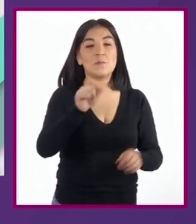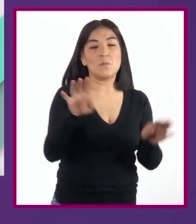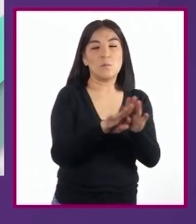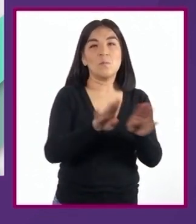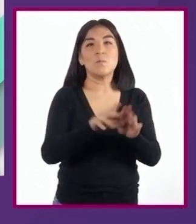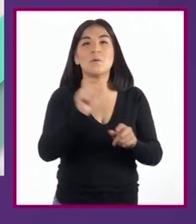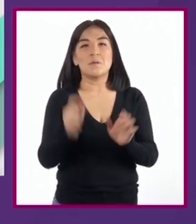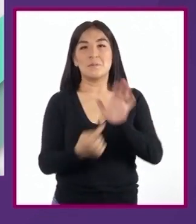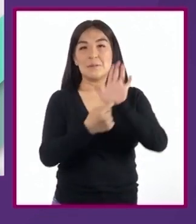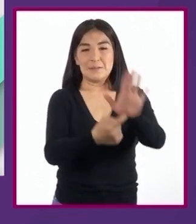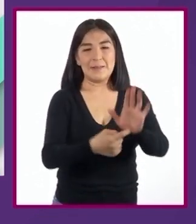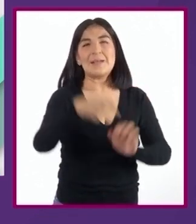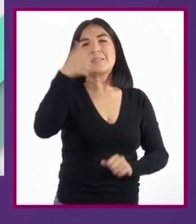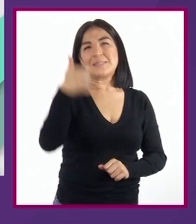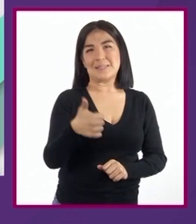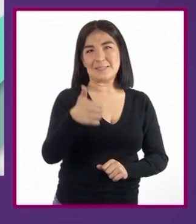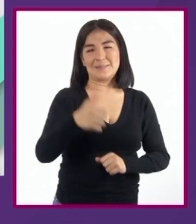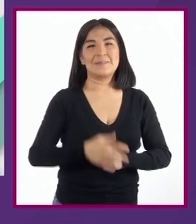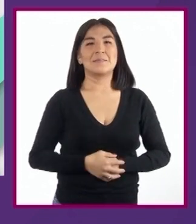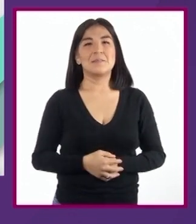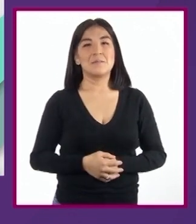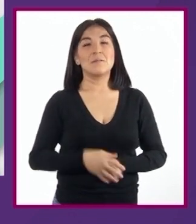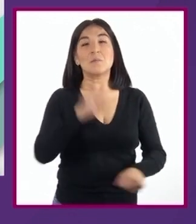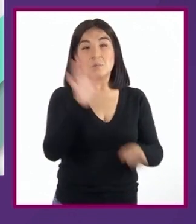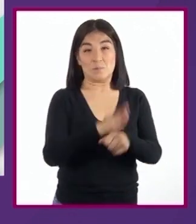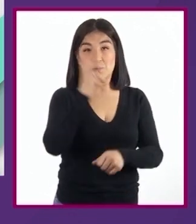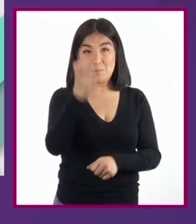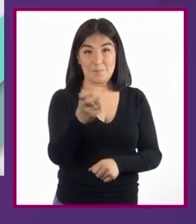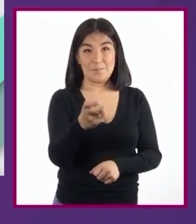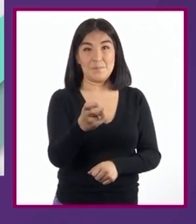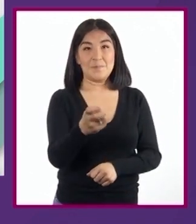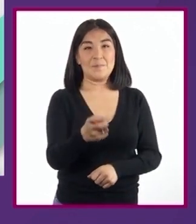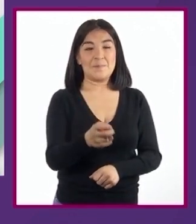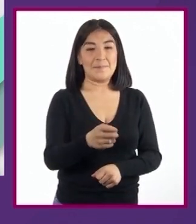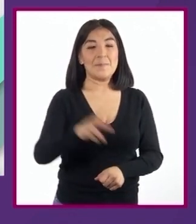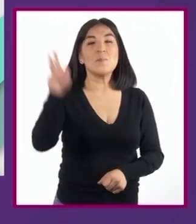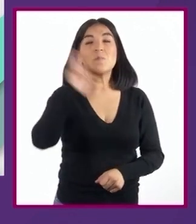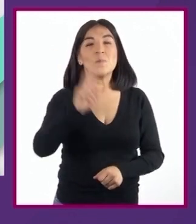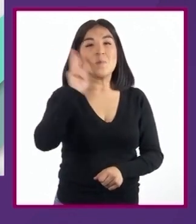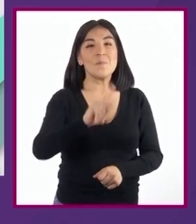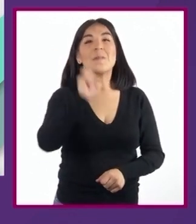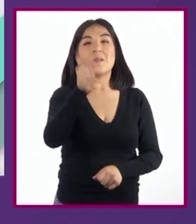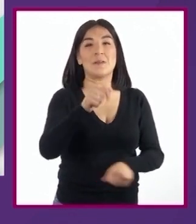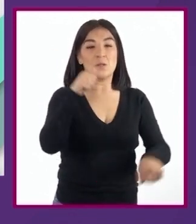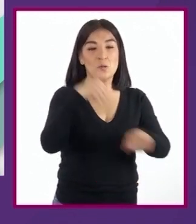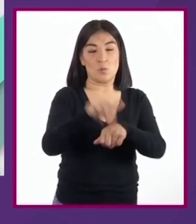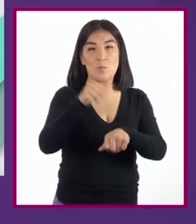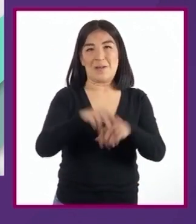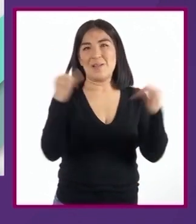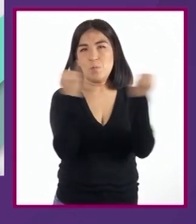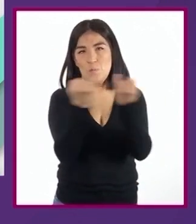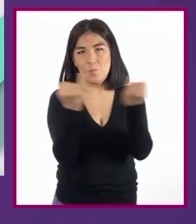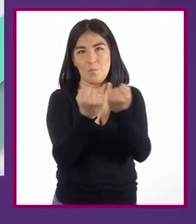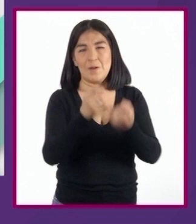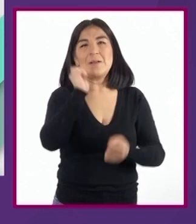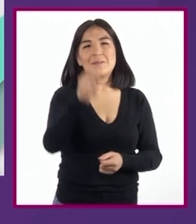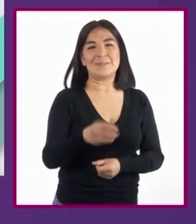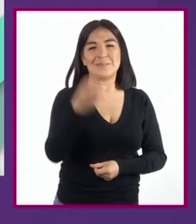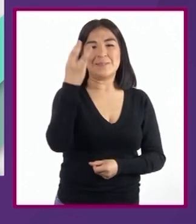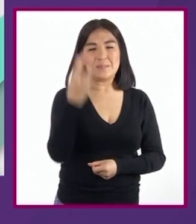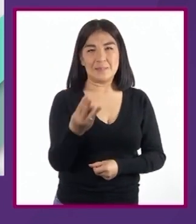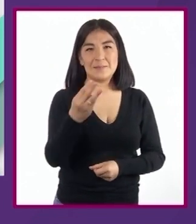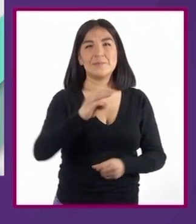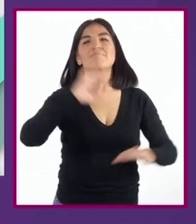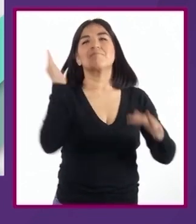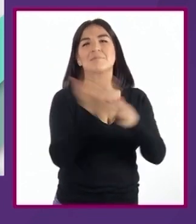espacio muestral es 6. Por lo tanto, la probabilidad de obtener un número primo es igual a 3